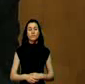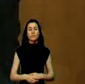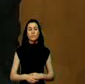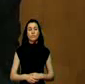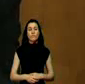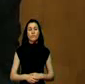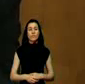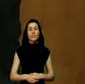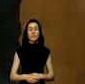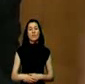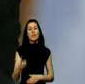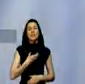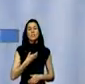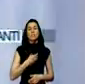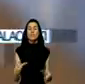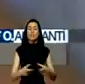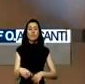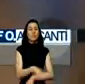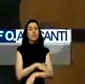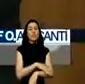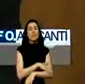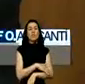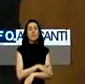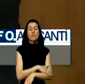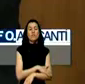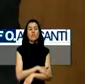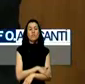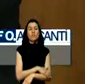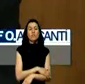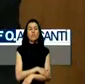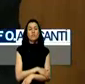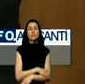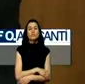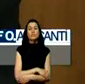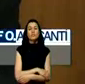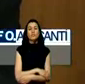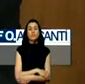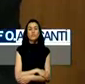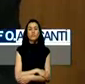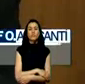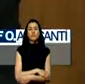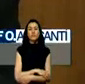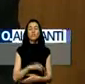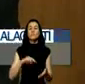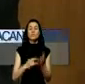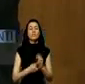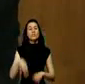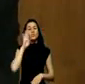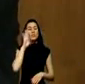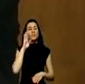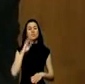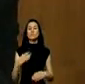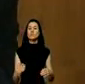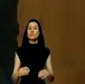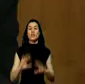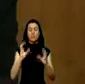ha aprobado en Junta de Gobierno local las operaciones de crédito. A continuación se nos dirán qué entidades son